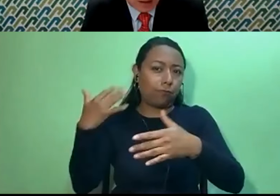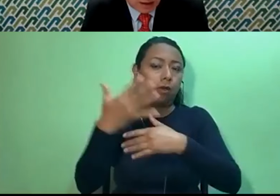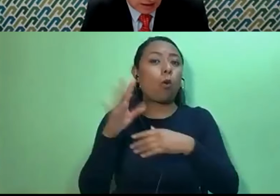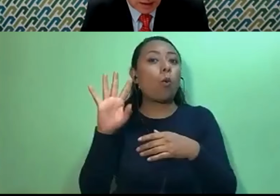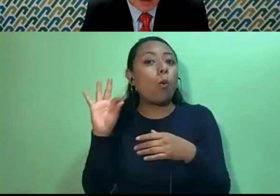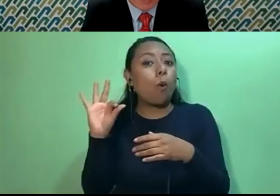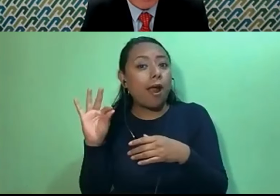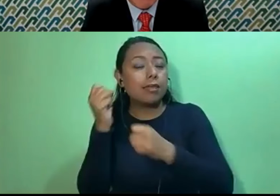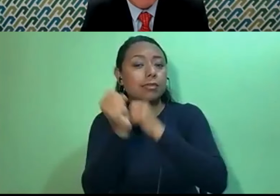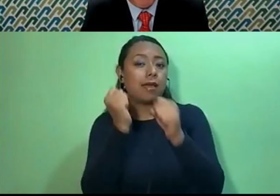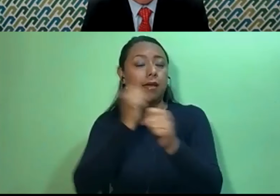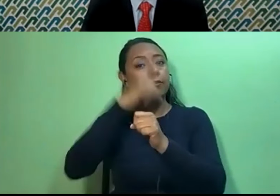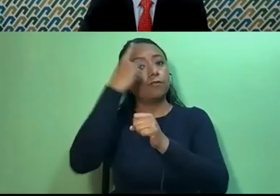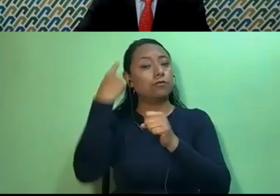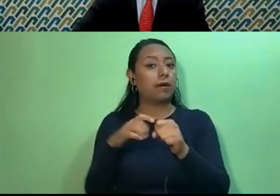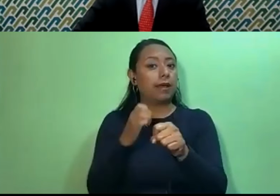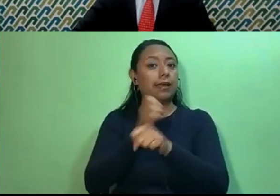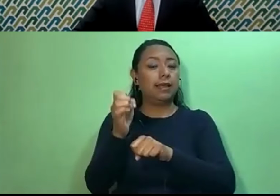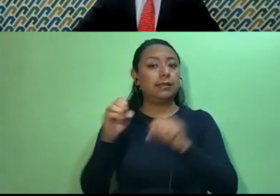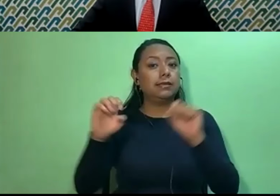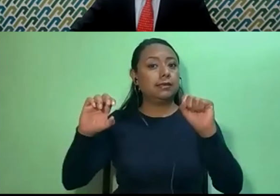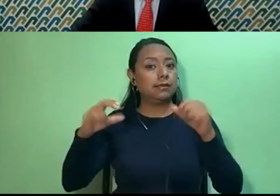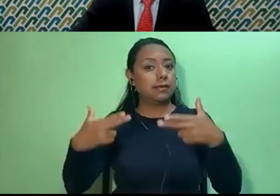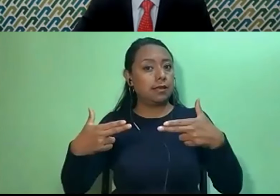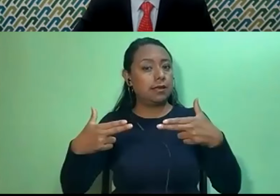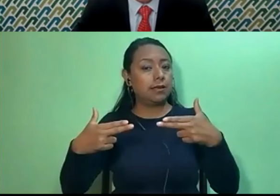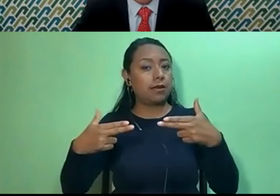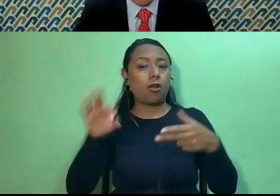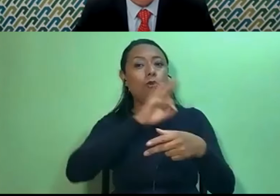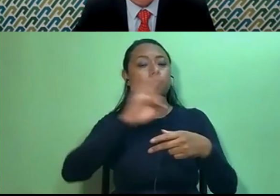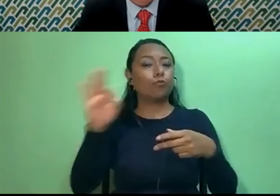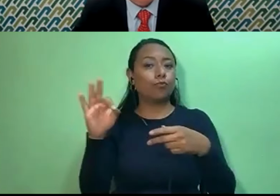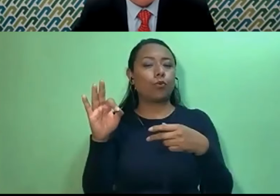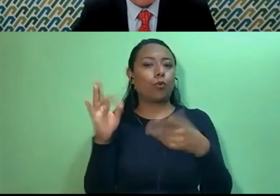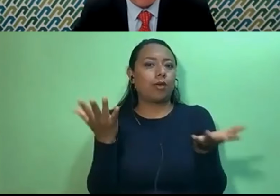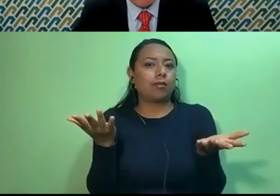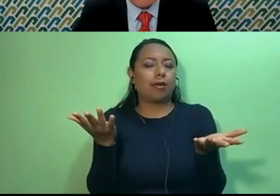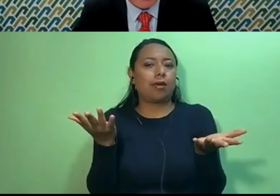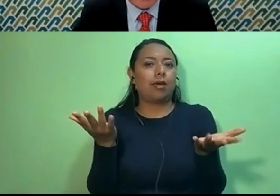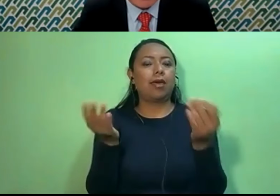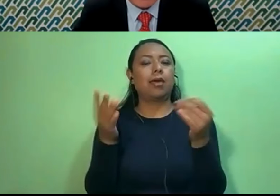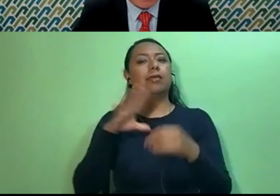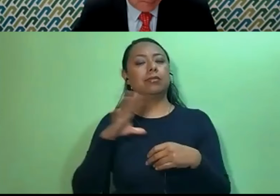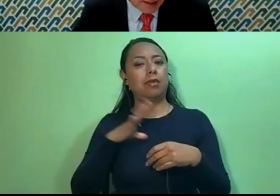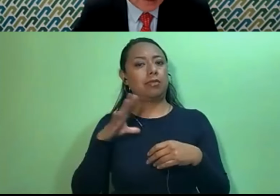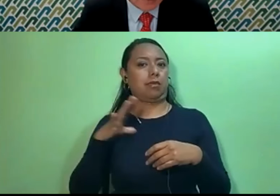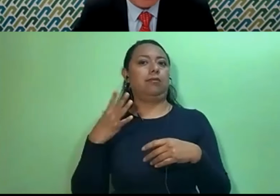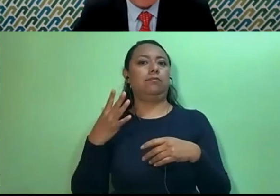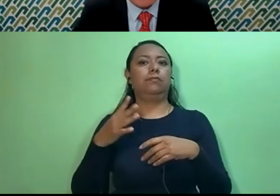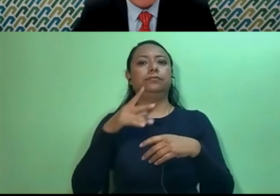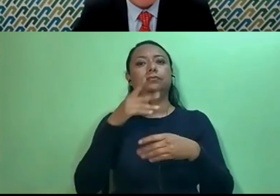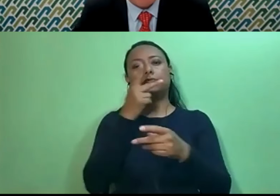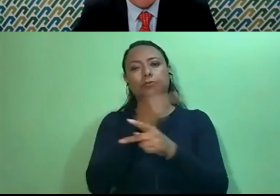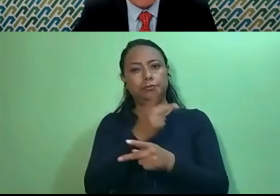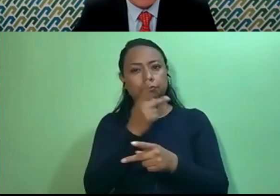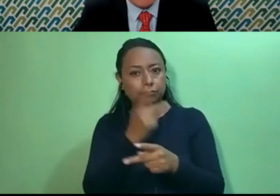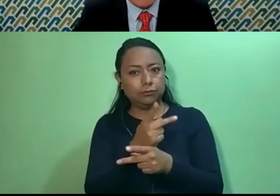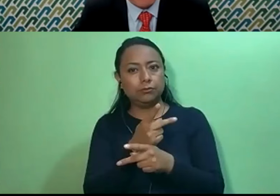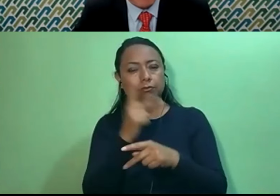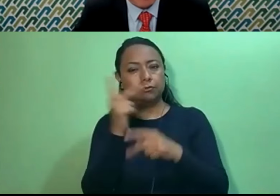estado de Chiapas pueda alcanzar en términos de productividad y de participaciones al